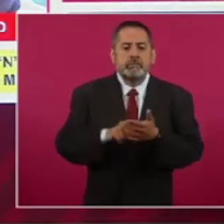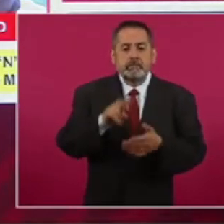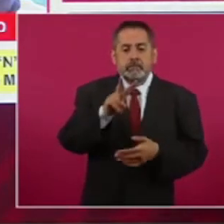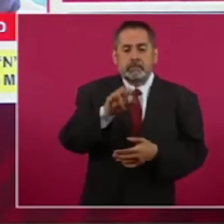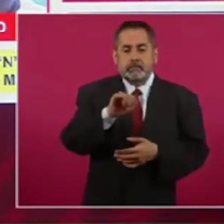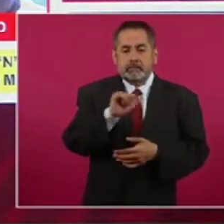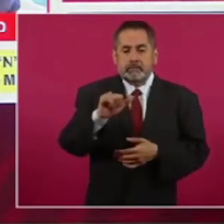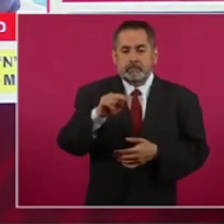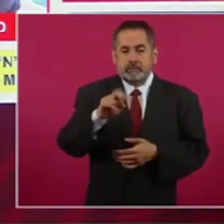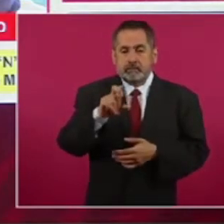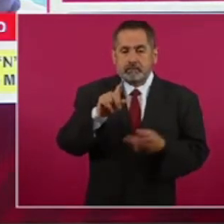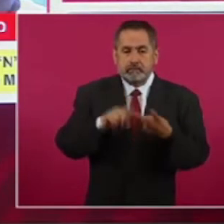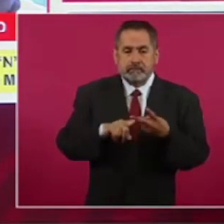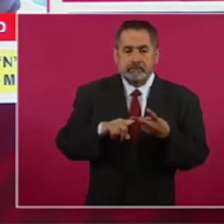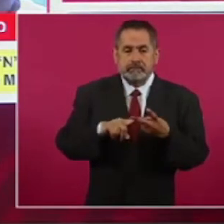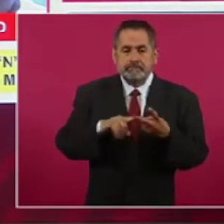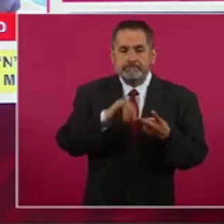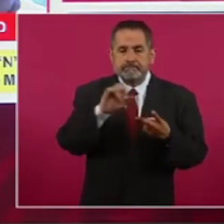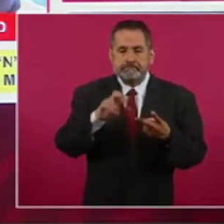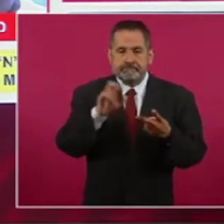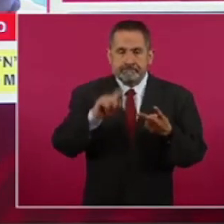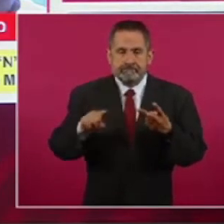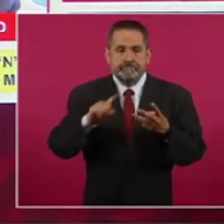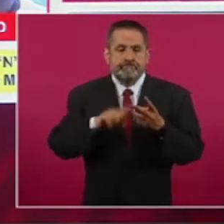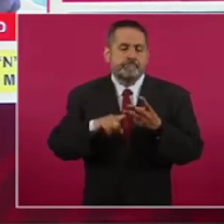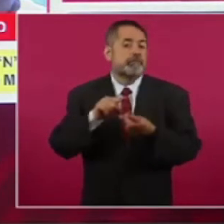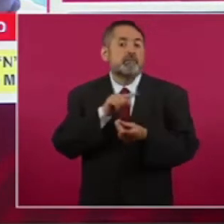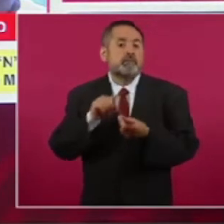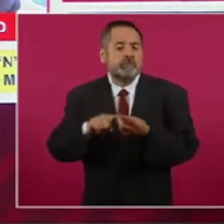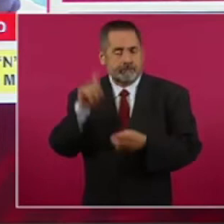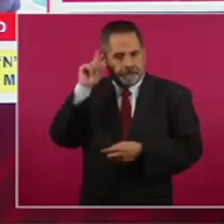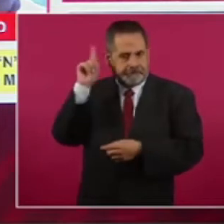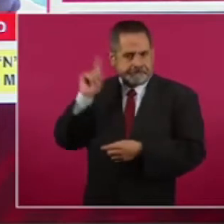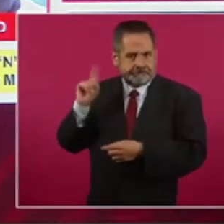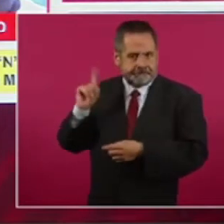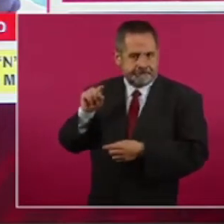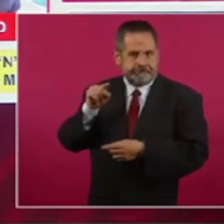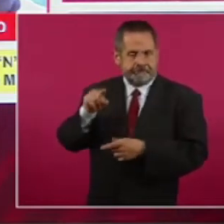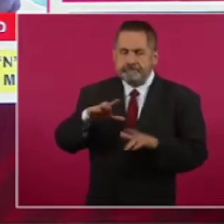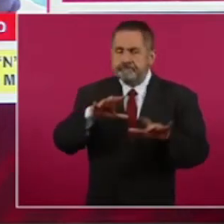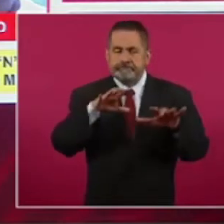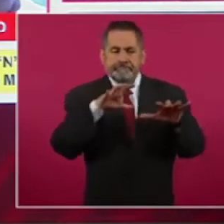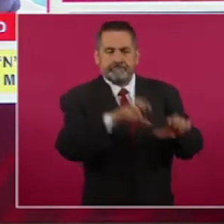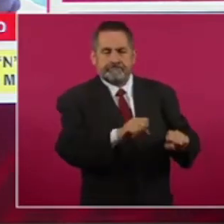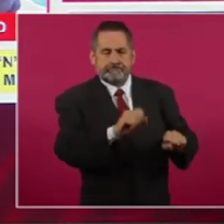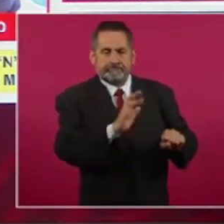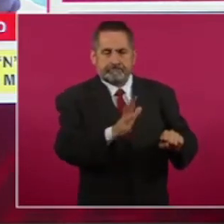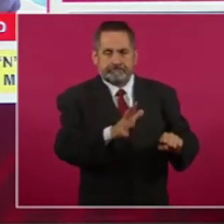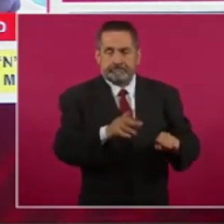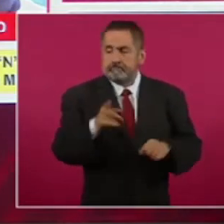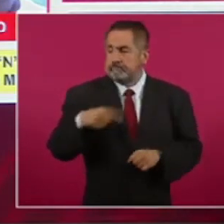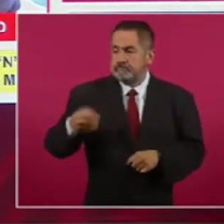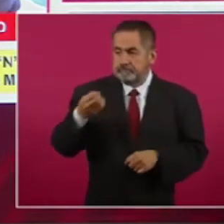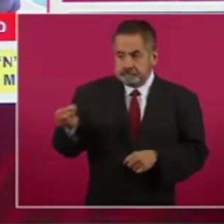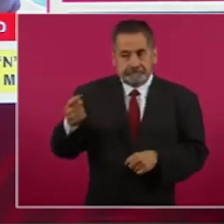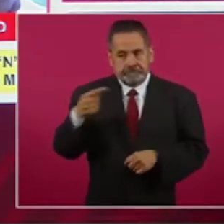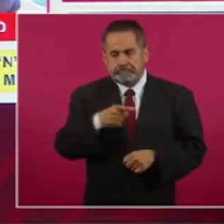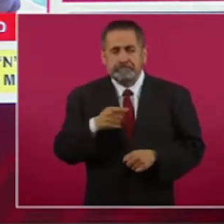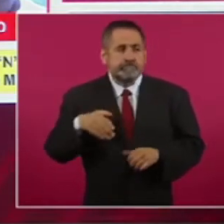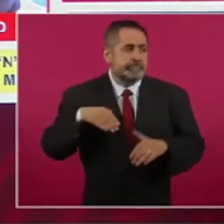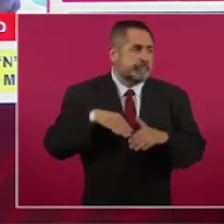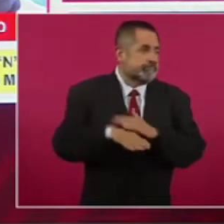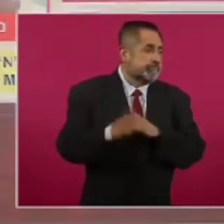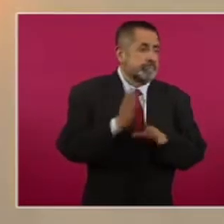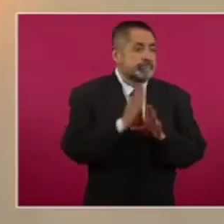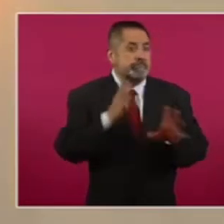y Tabasco, en Zacatecas. Fue detenido mediante el cumplimiento de una orden de cateo y se